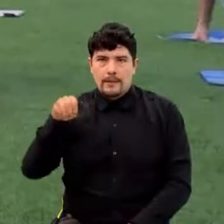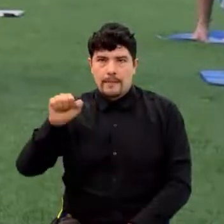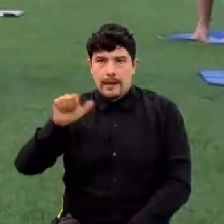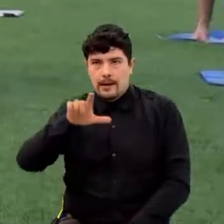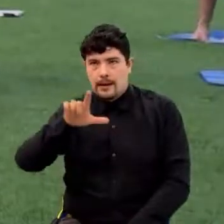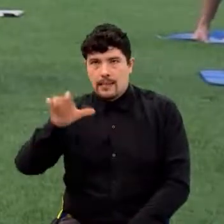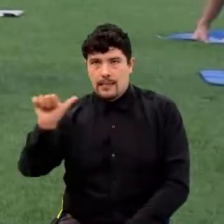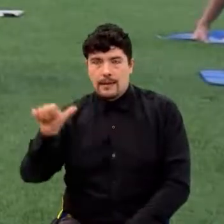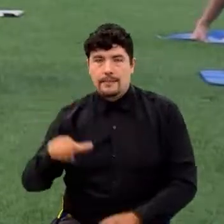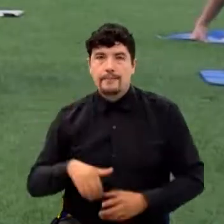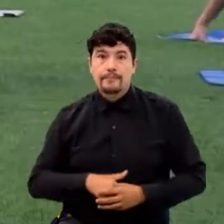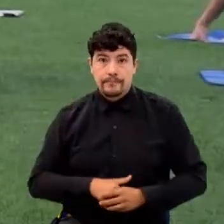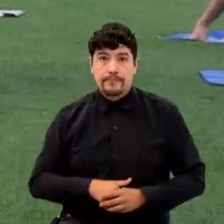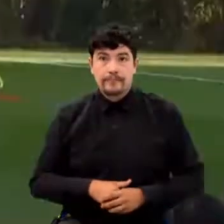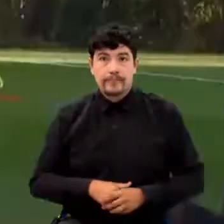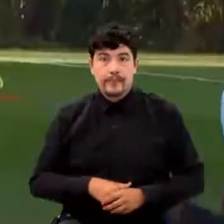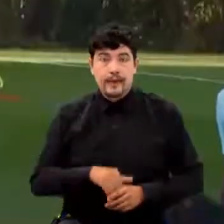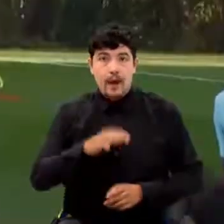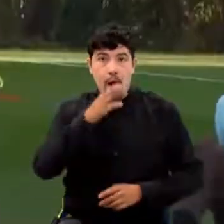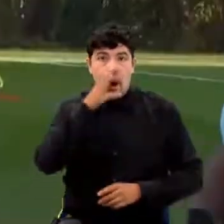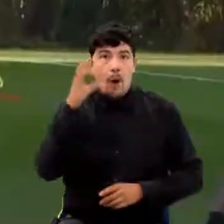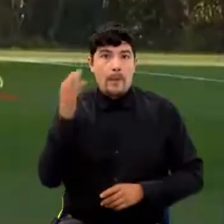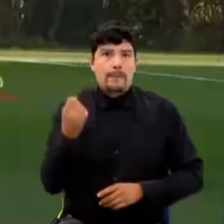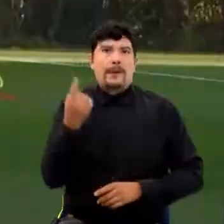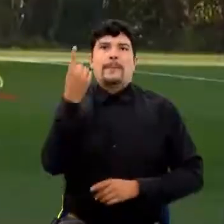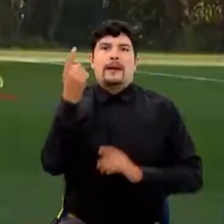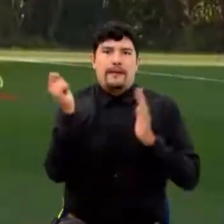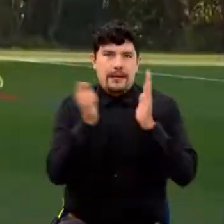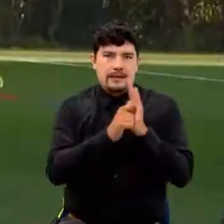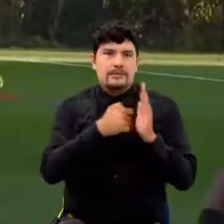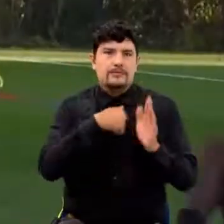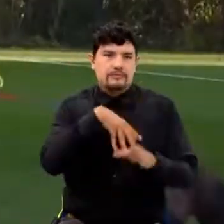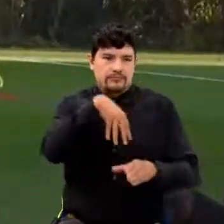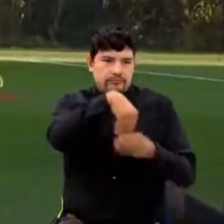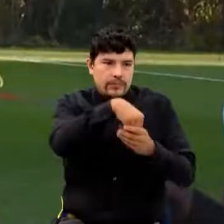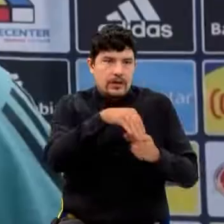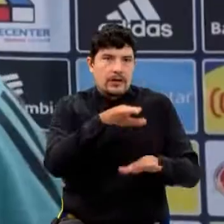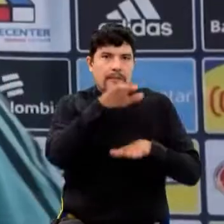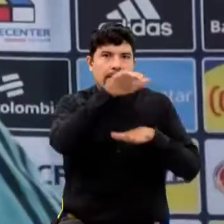partido amistoso, es una sensación inigualable. Sí, muy contento. Siempre